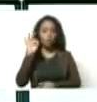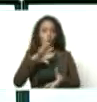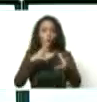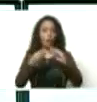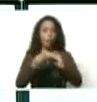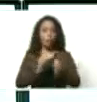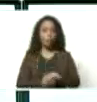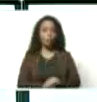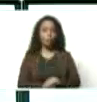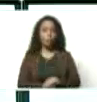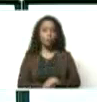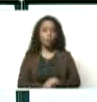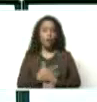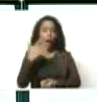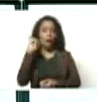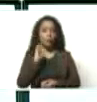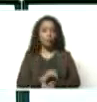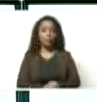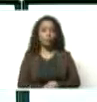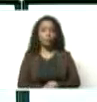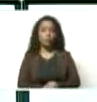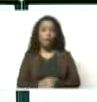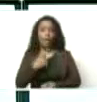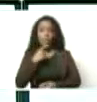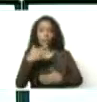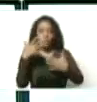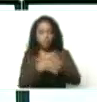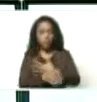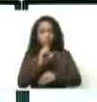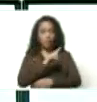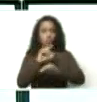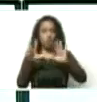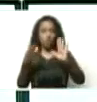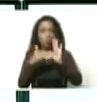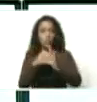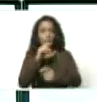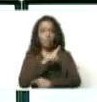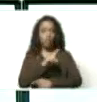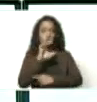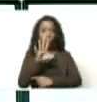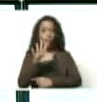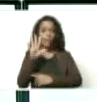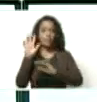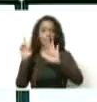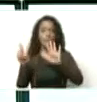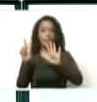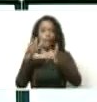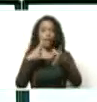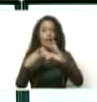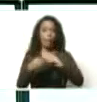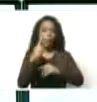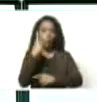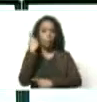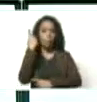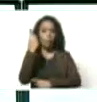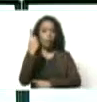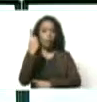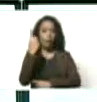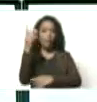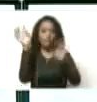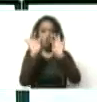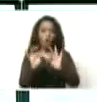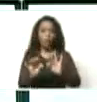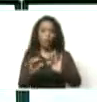clubs existentes es decir 18.157 es clave en una primera fase